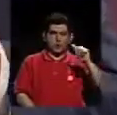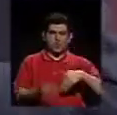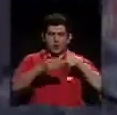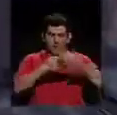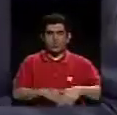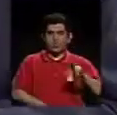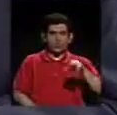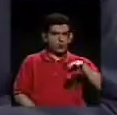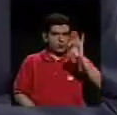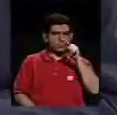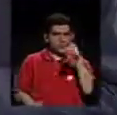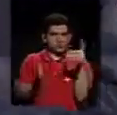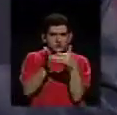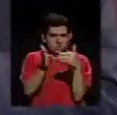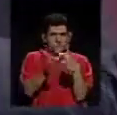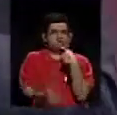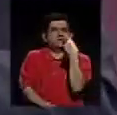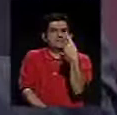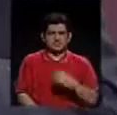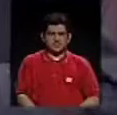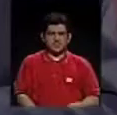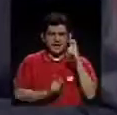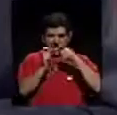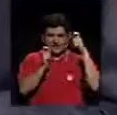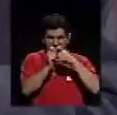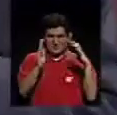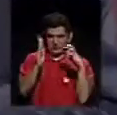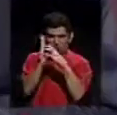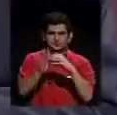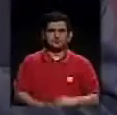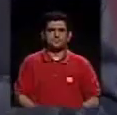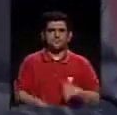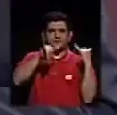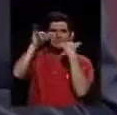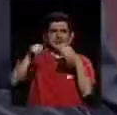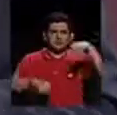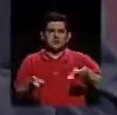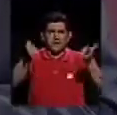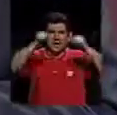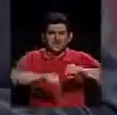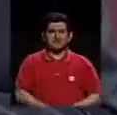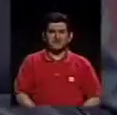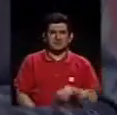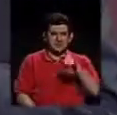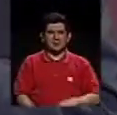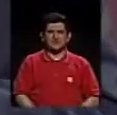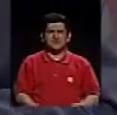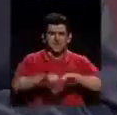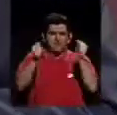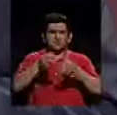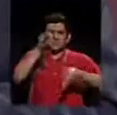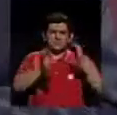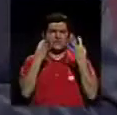la no reelección en su caso, dijo, y lo cito textual: denuncio que lo que aquí ha sucedido es un ultraje a la justicia con